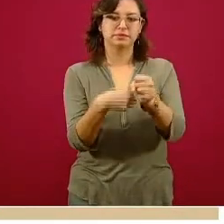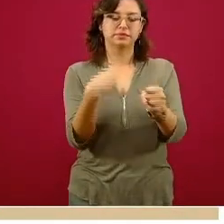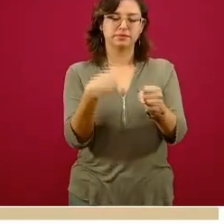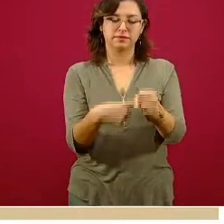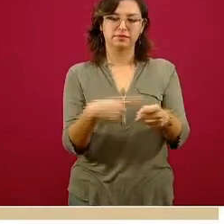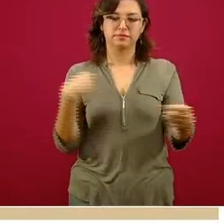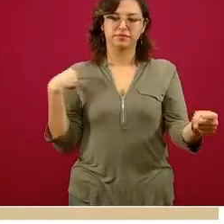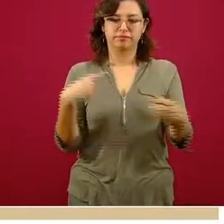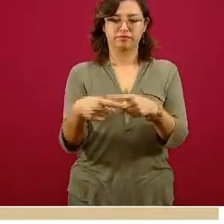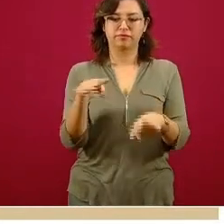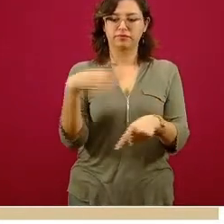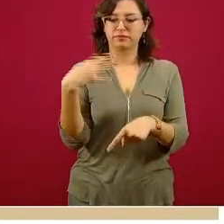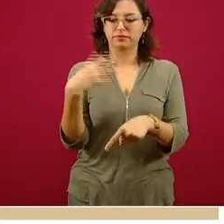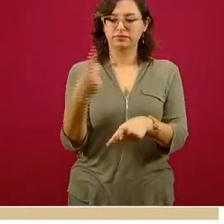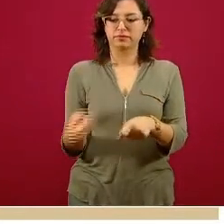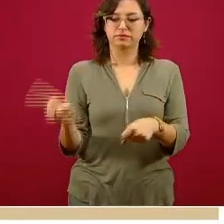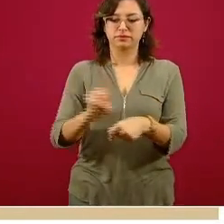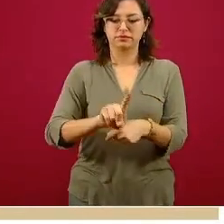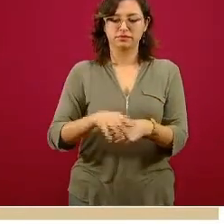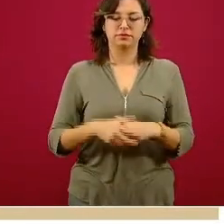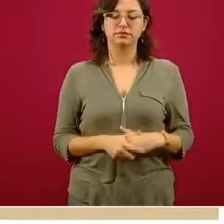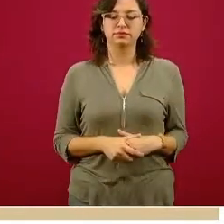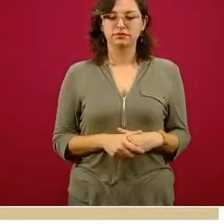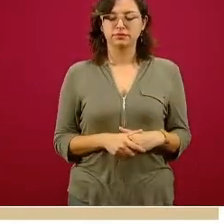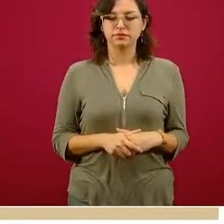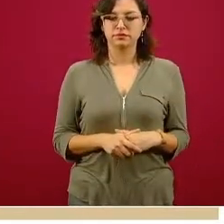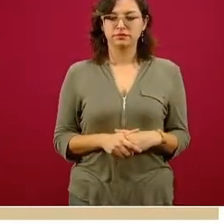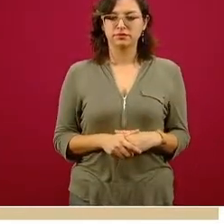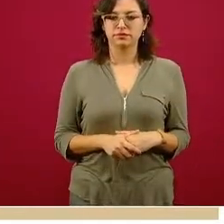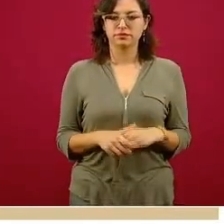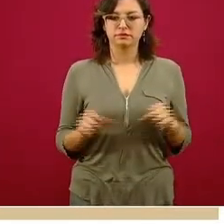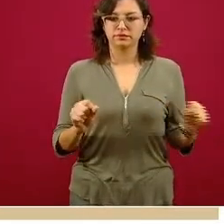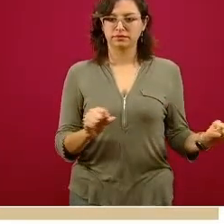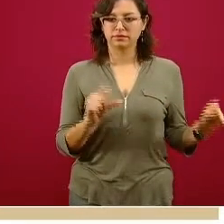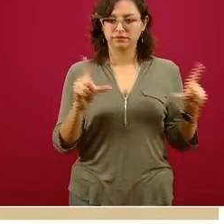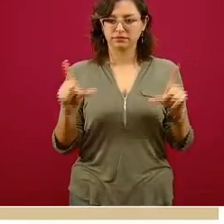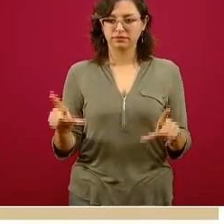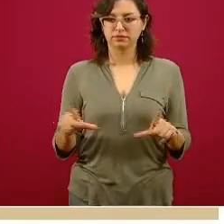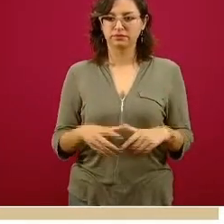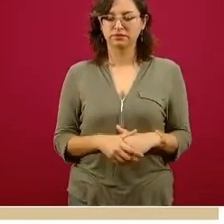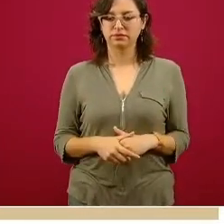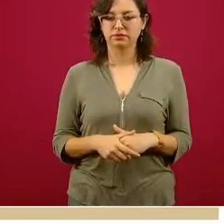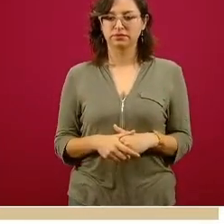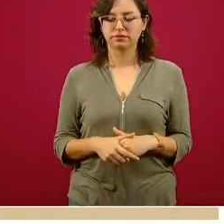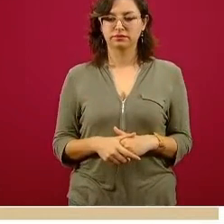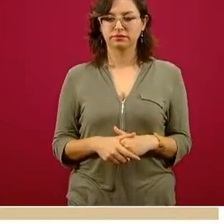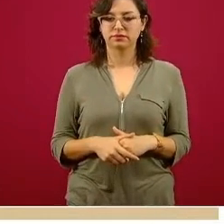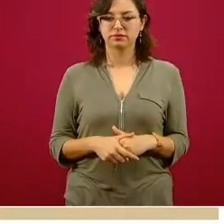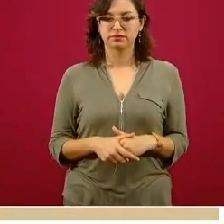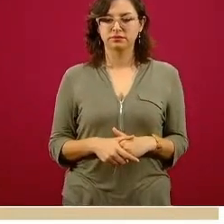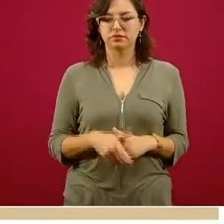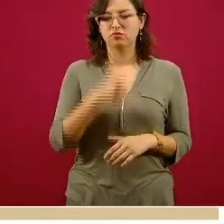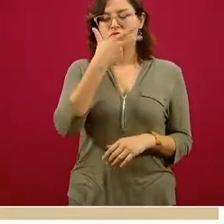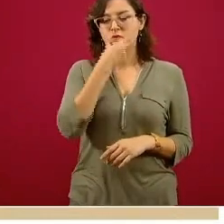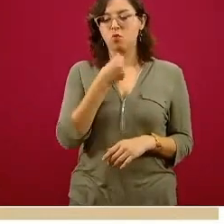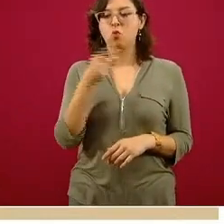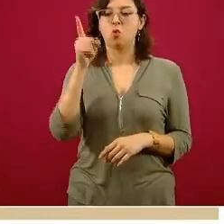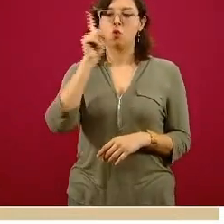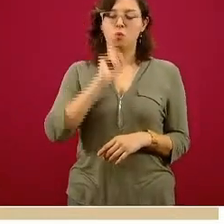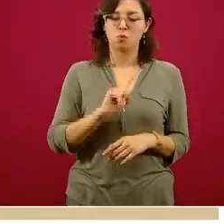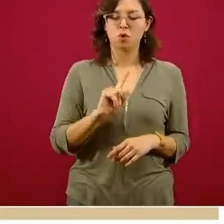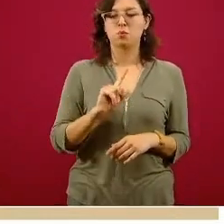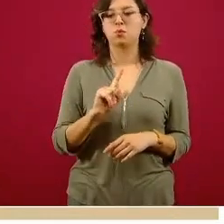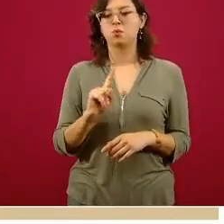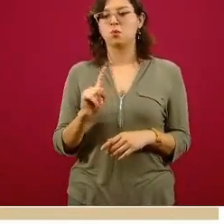que pertenecen a la epidemia activa. Veamos la siguiente diapositiva. La distribución por grupo de